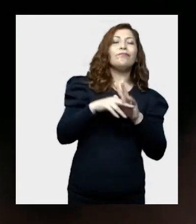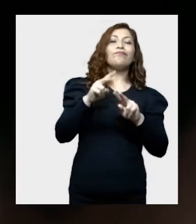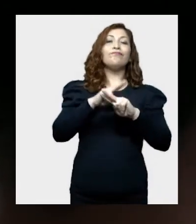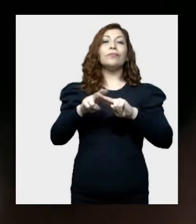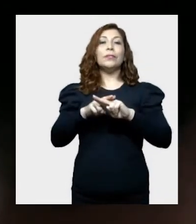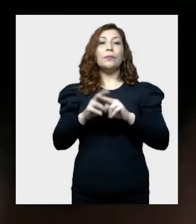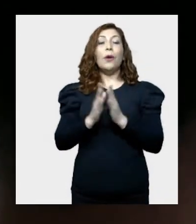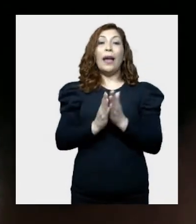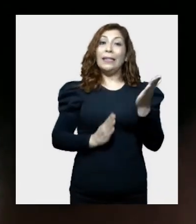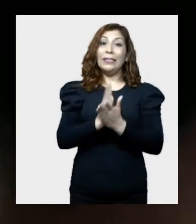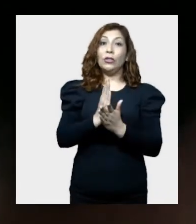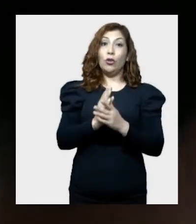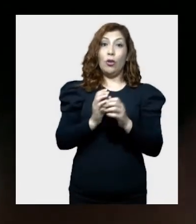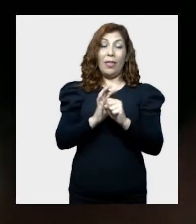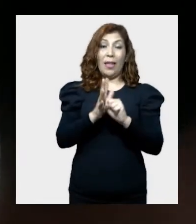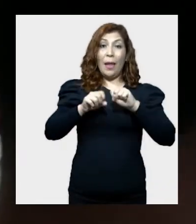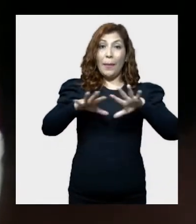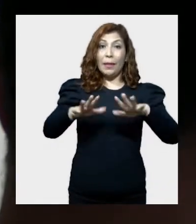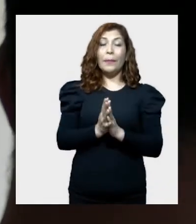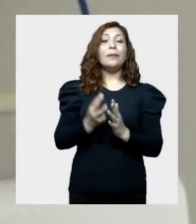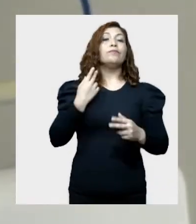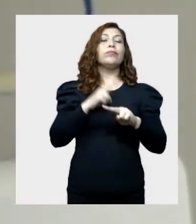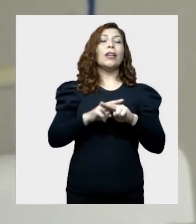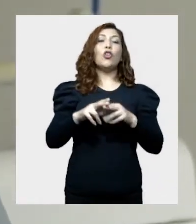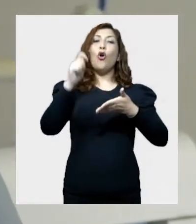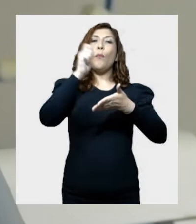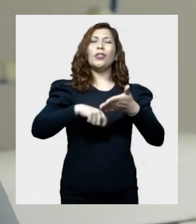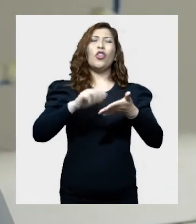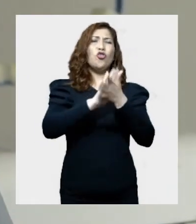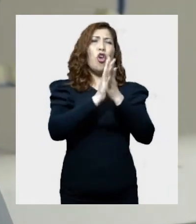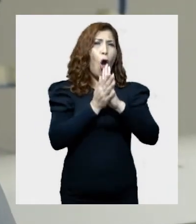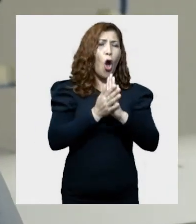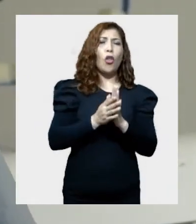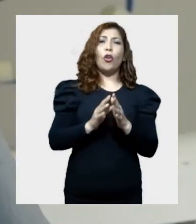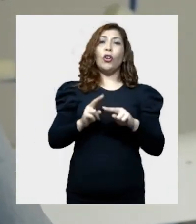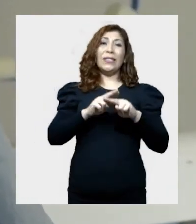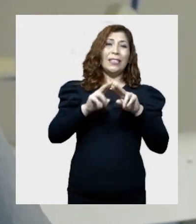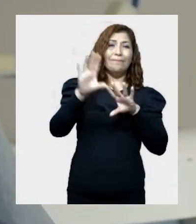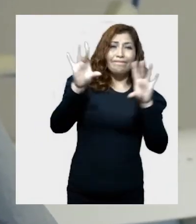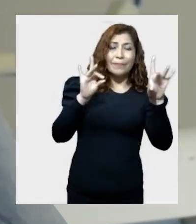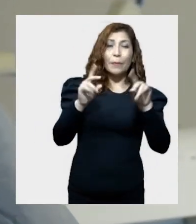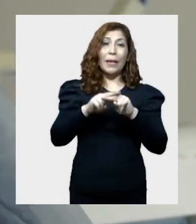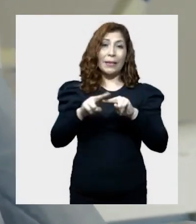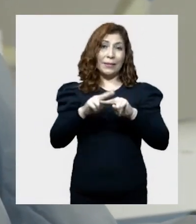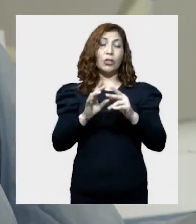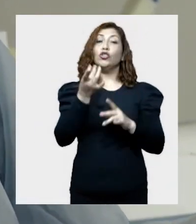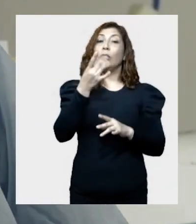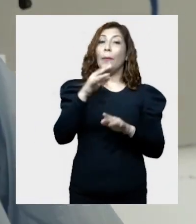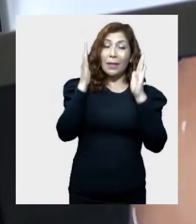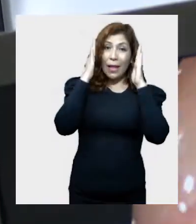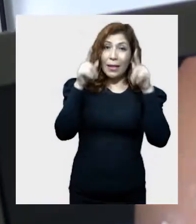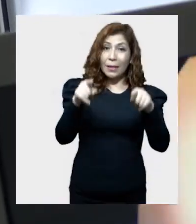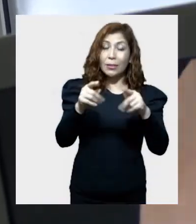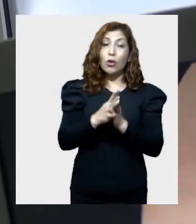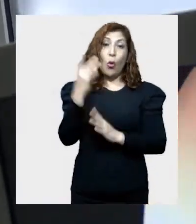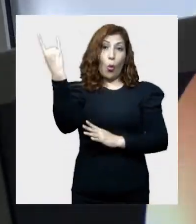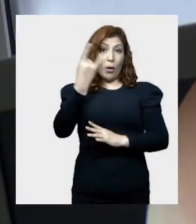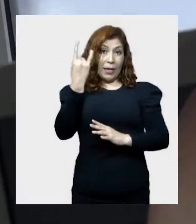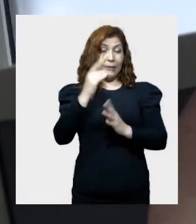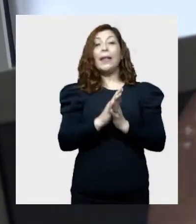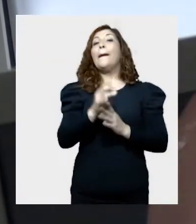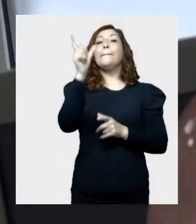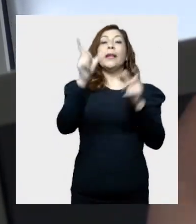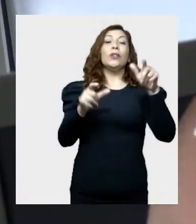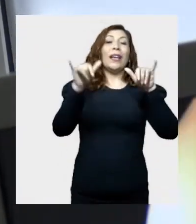implementadas al inicio de la pandemia provocó la suspensión de todos los procedimientos selectivos, dejando solo la atención de las urgencias de los